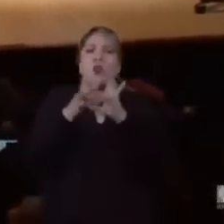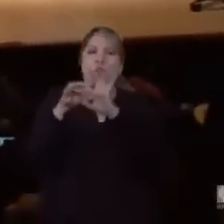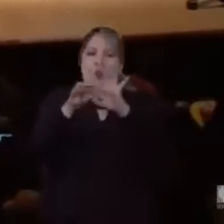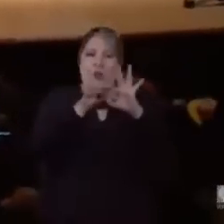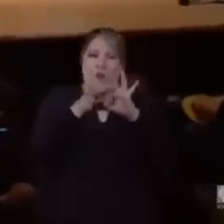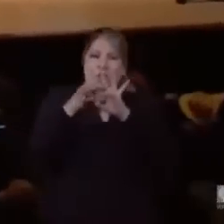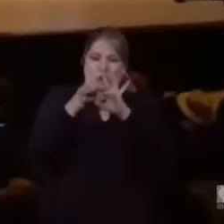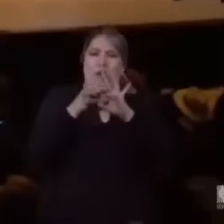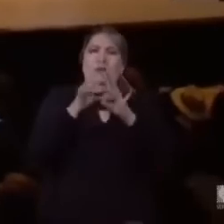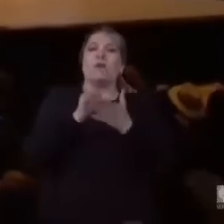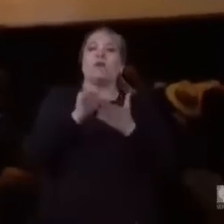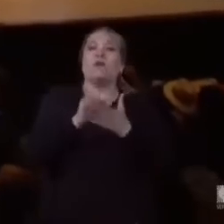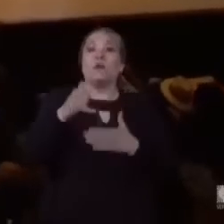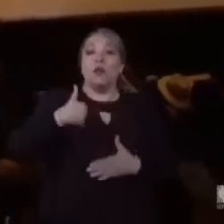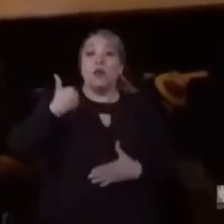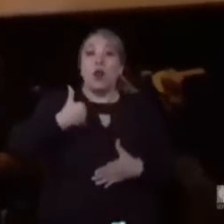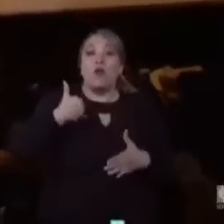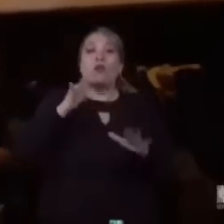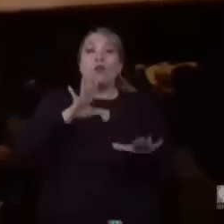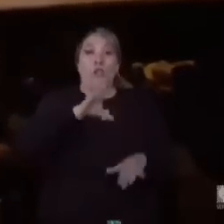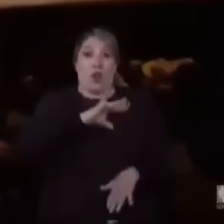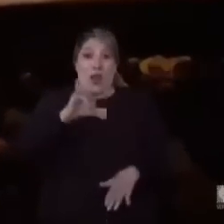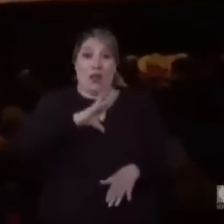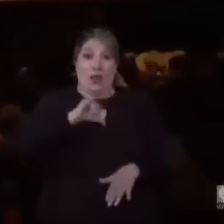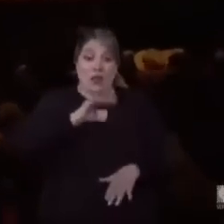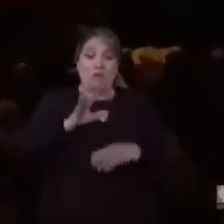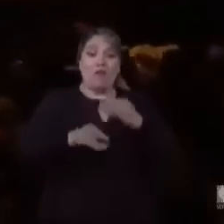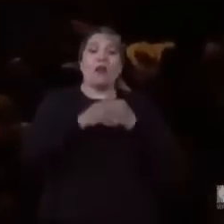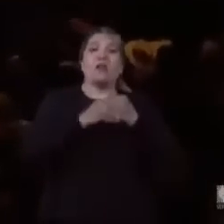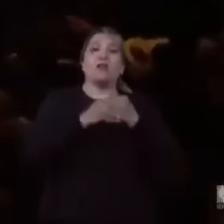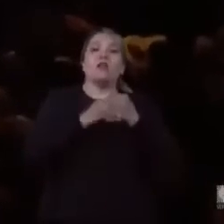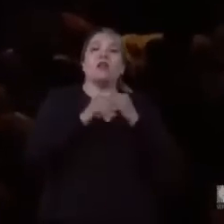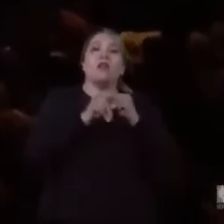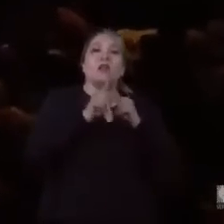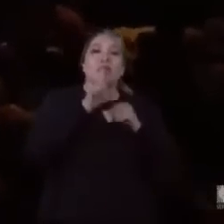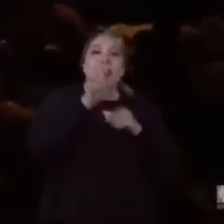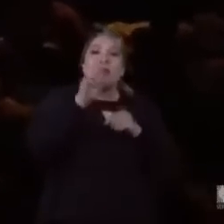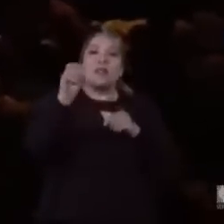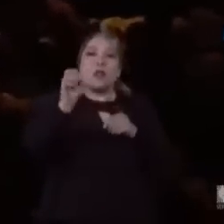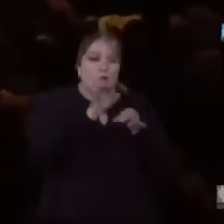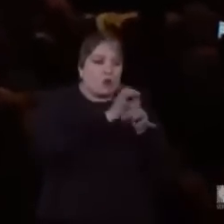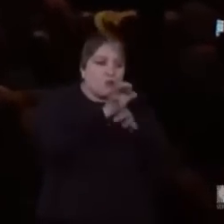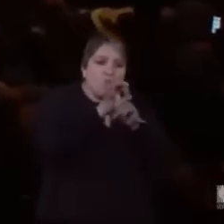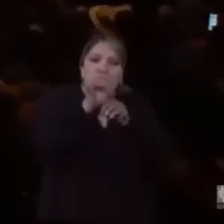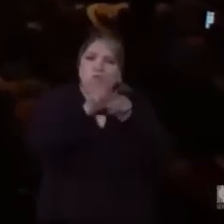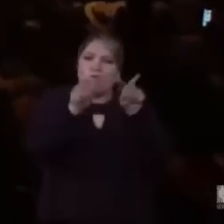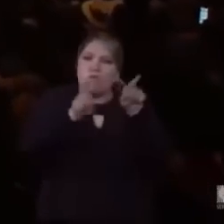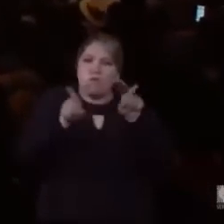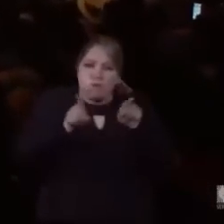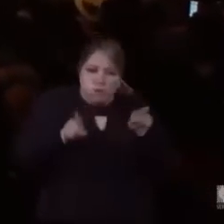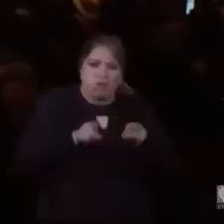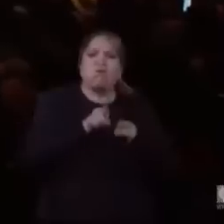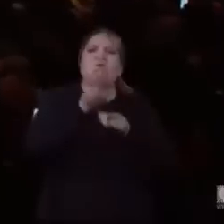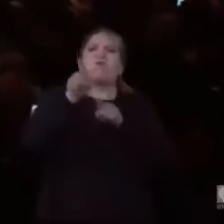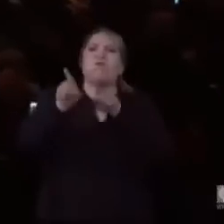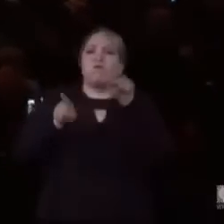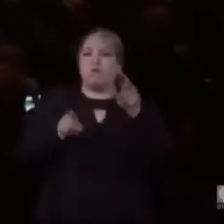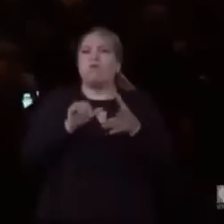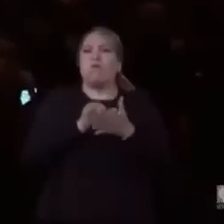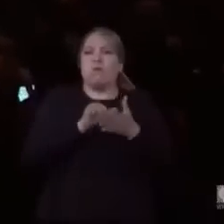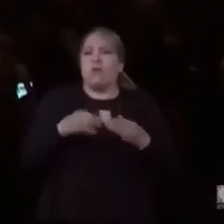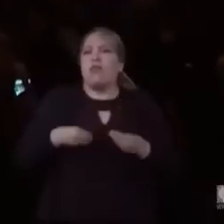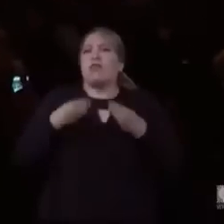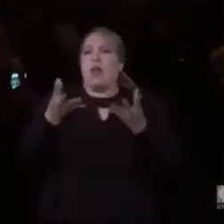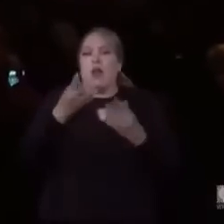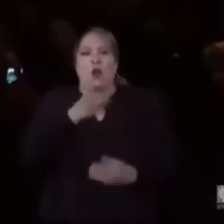Patriótica, desde los jóvenes de Cali y 600 municipios que gritaban en las calles que terminara la exclusión y